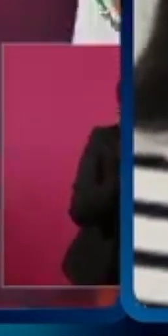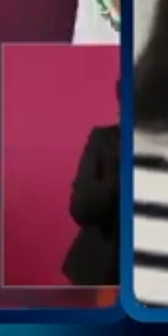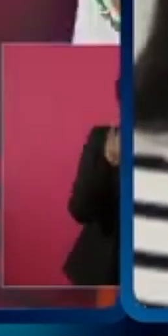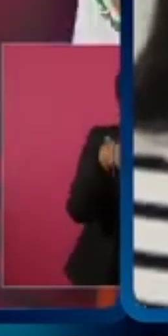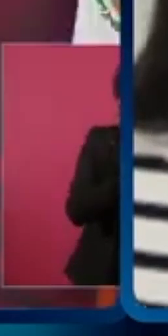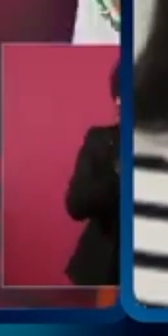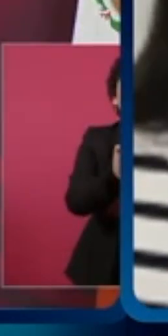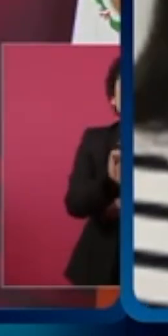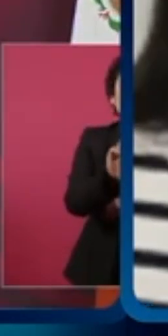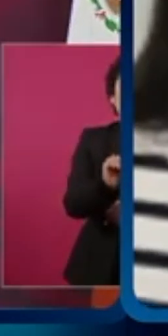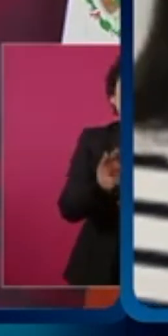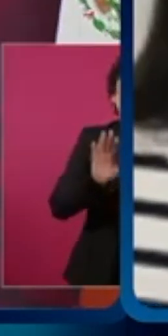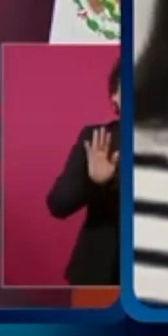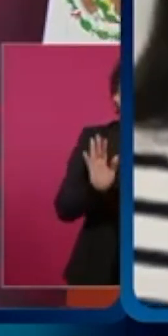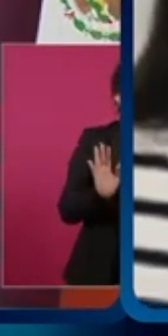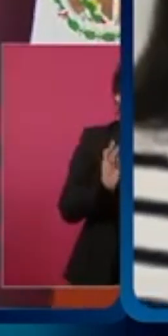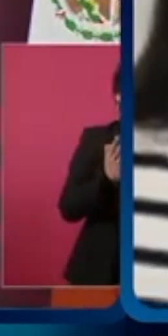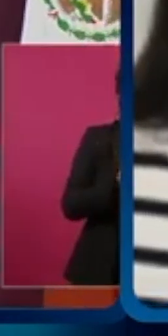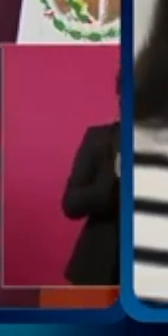Es como un plebiscito,